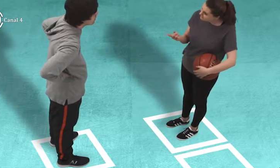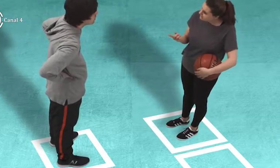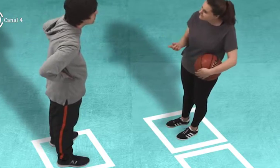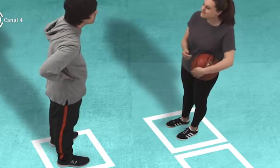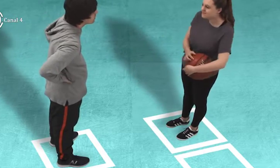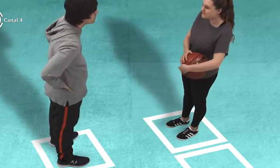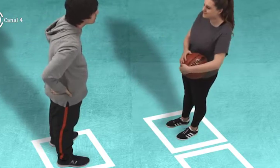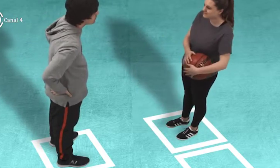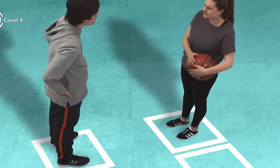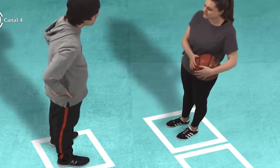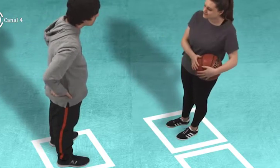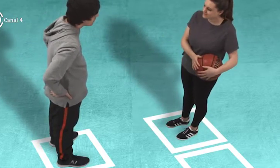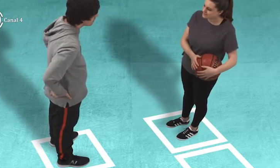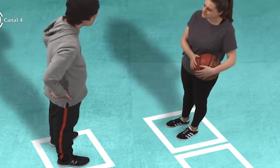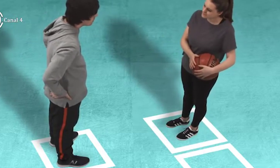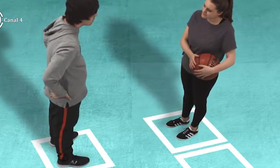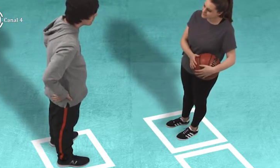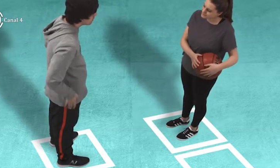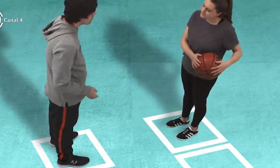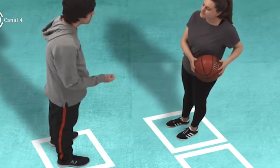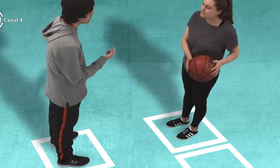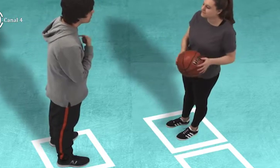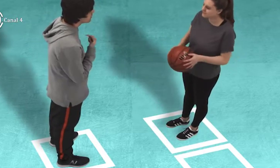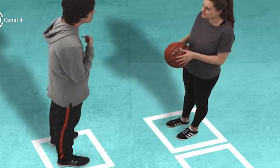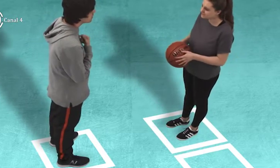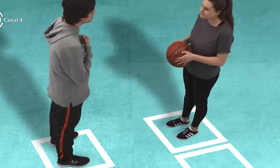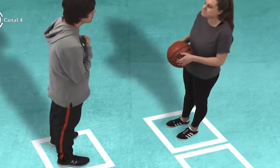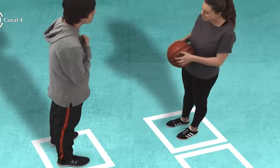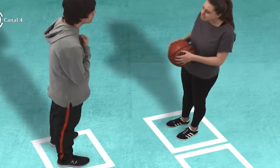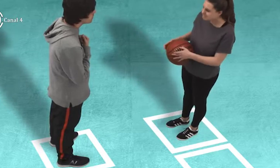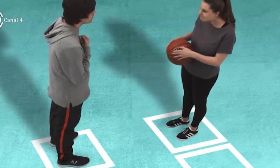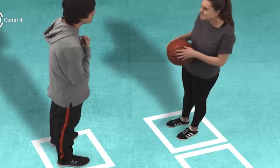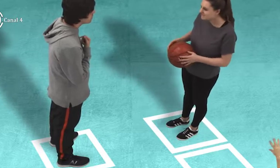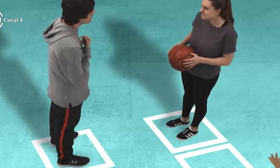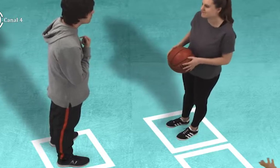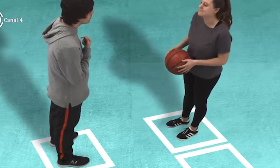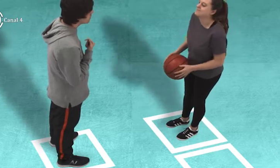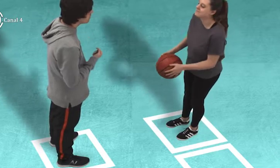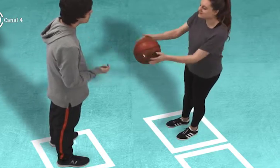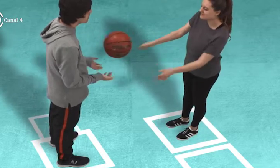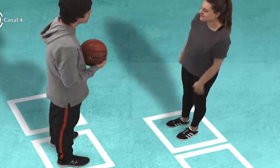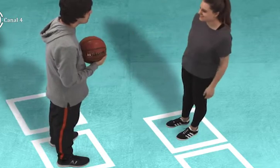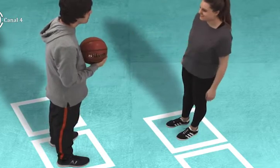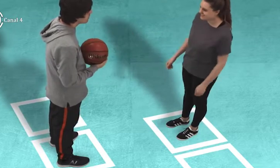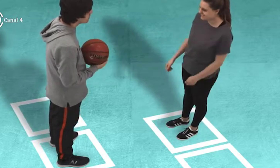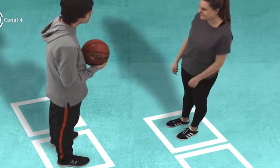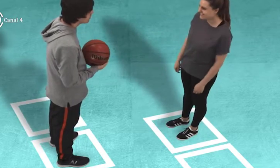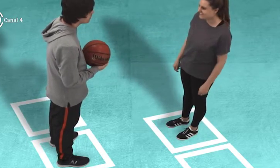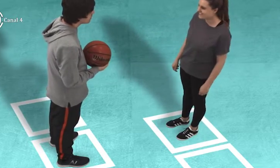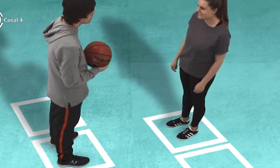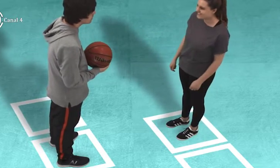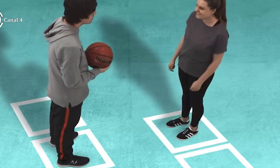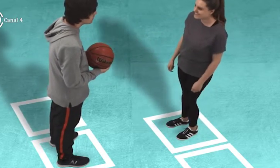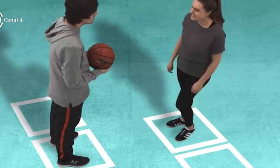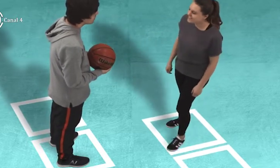en Funciones ha resaltado que el Gobierno de Castilla-La Mancha se resuelve desde 2017 la convocatoria de las subvenciones con cargo a la asignación tributaria del 0